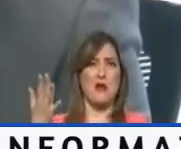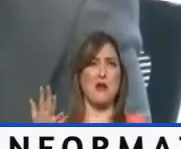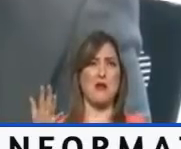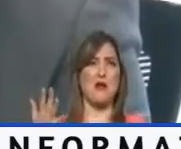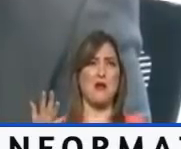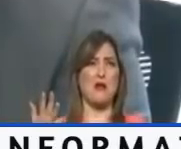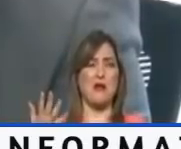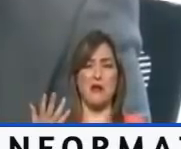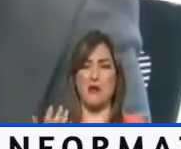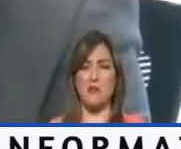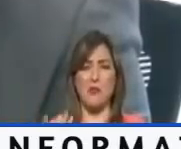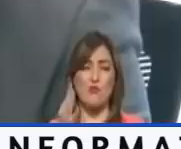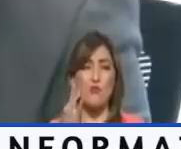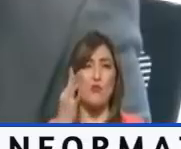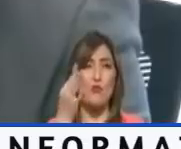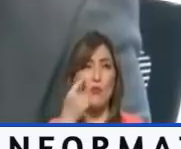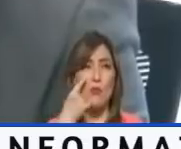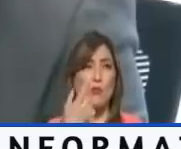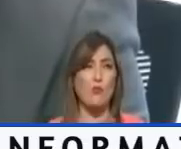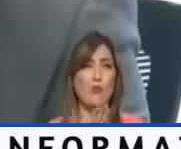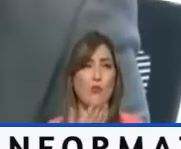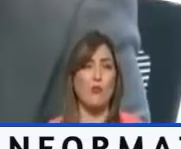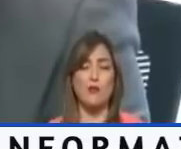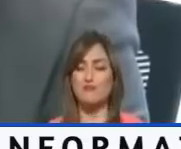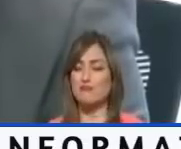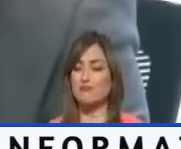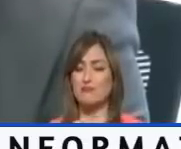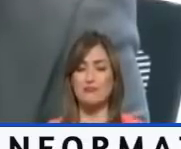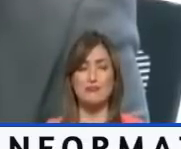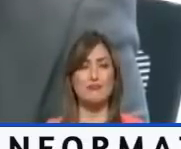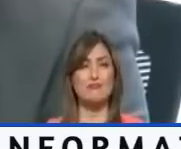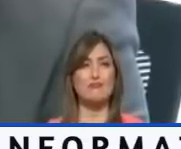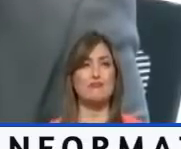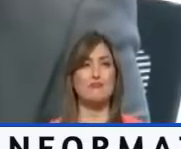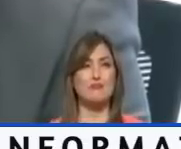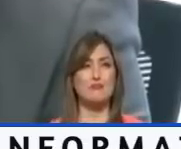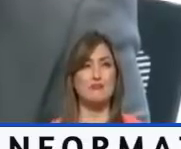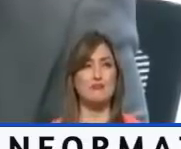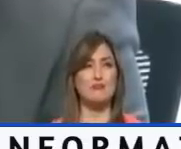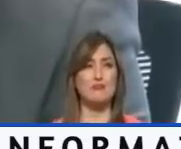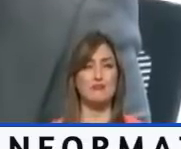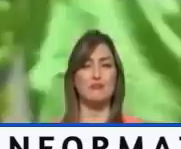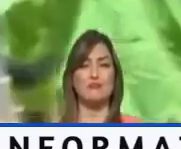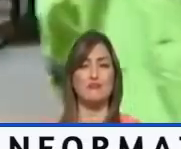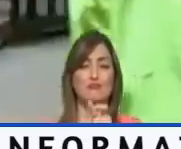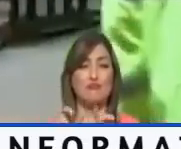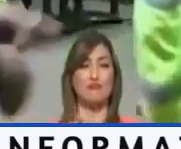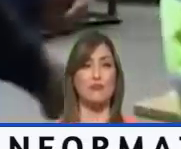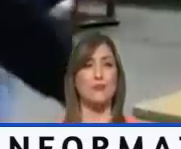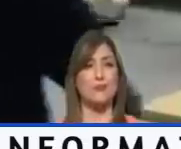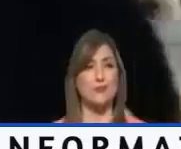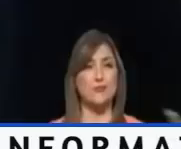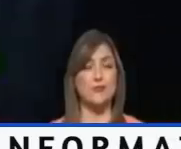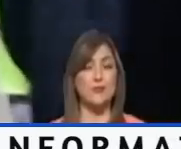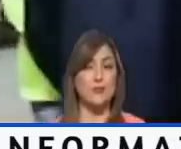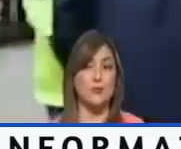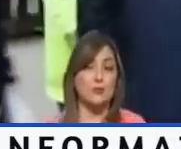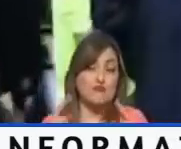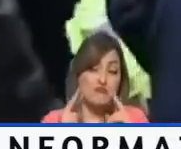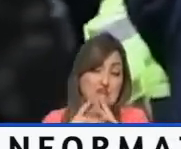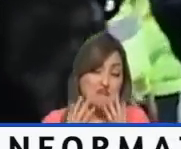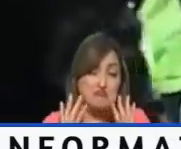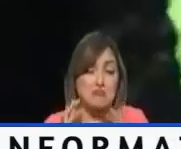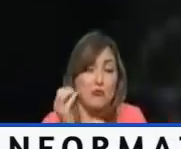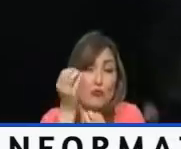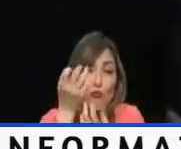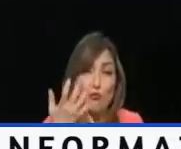No tenían, ni tuvieron, ni tendrán y no se podrá probar ningún tipo de relación ilícita. Se conoce que Pablo Celi,